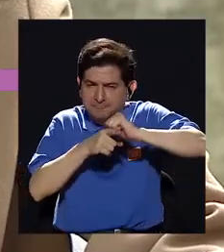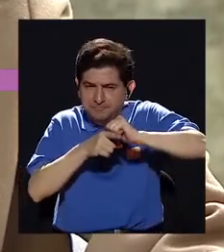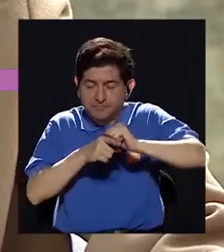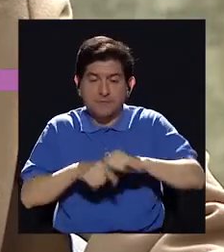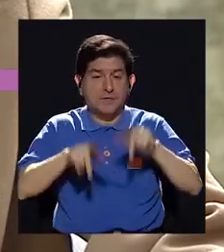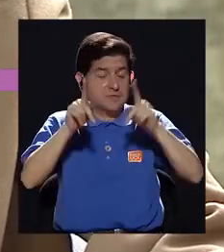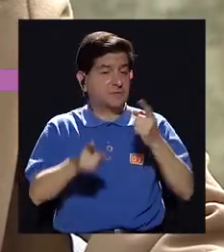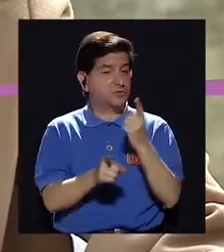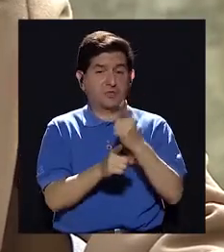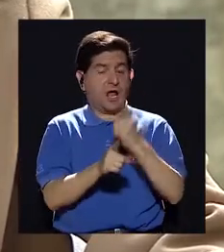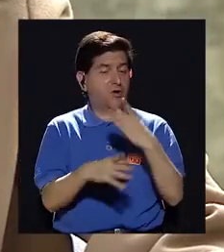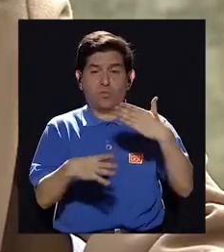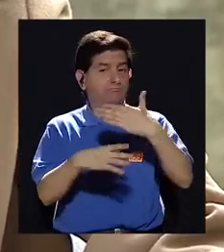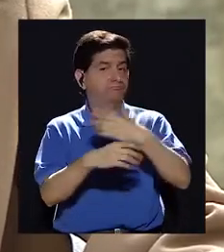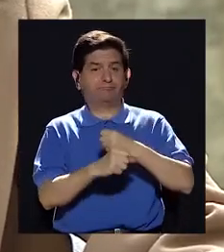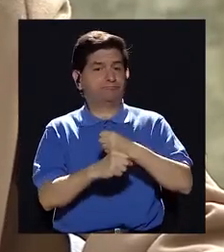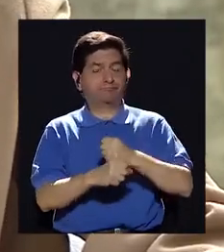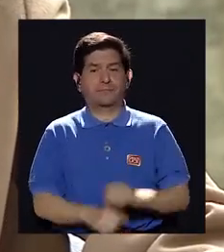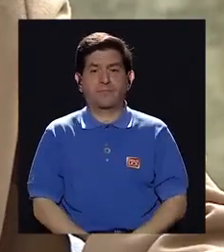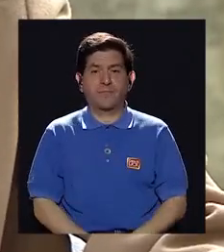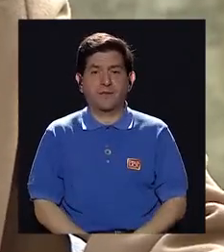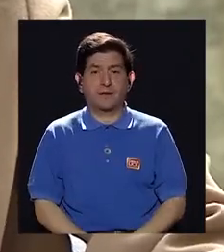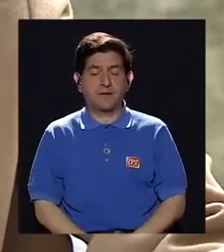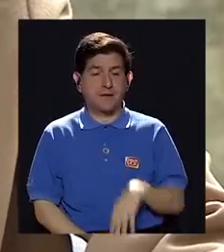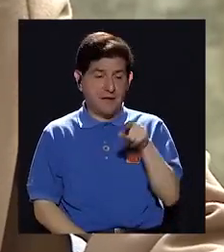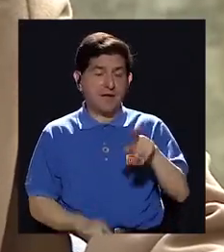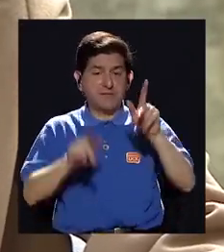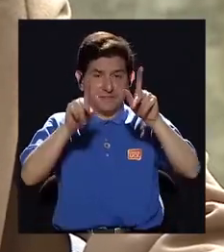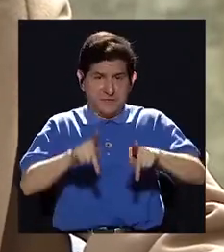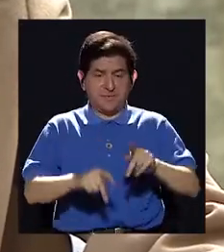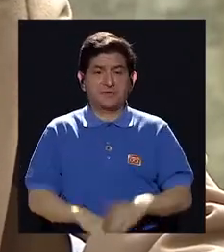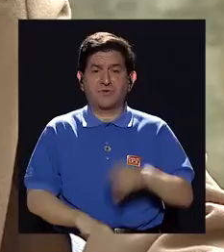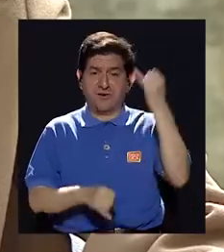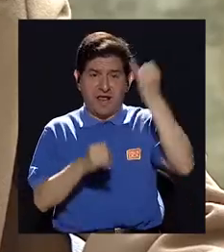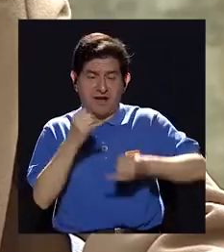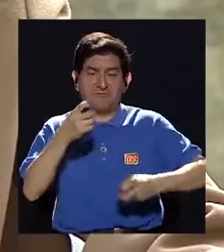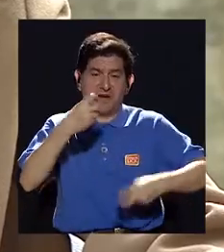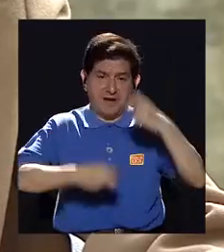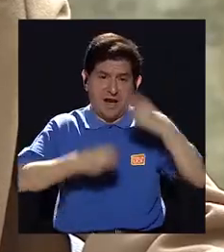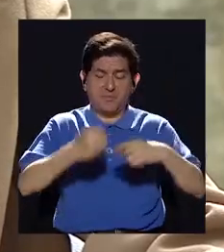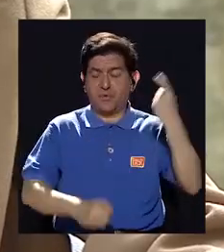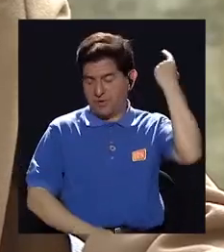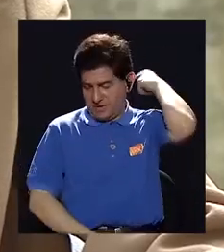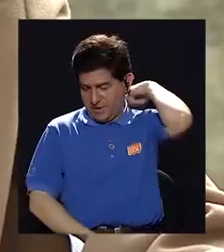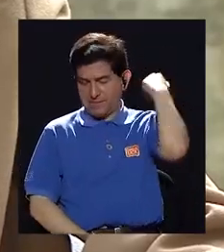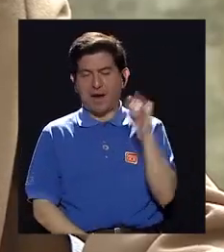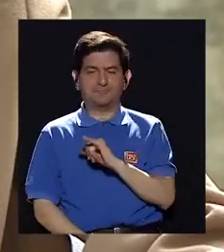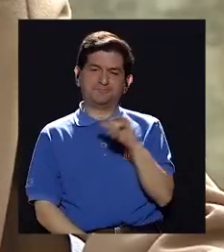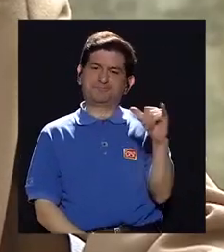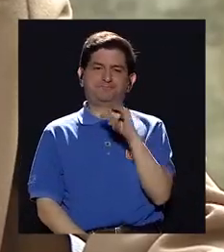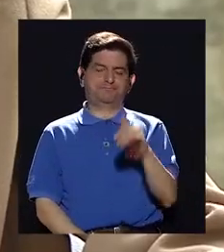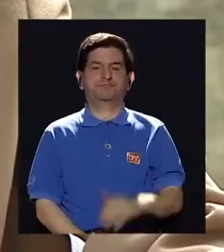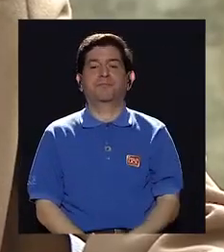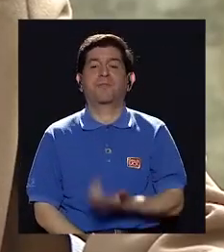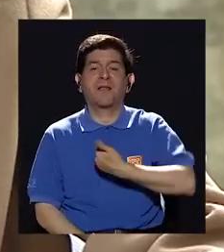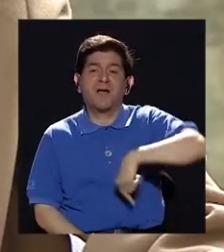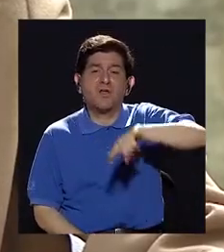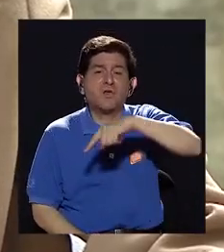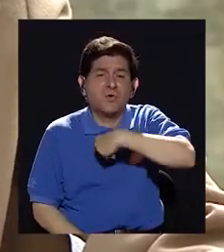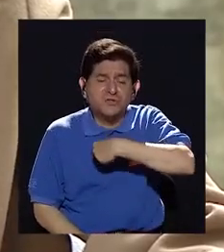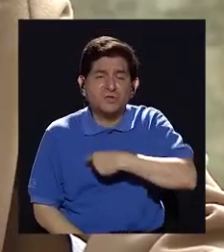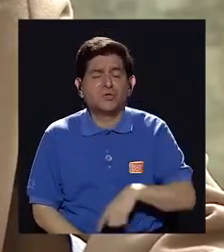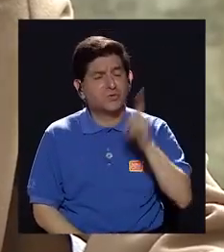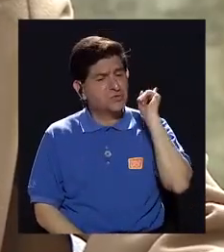porque si ella no lo hace de la forma correcta, el familiar va a terminar con problemas de columna también. Entonces